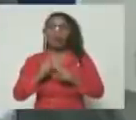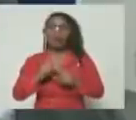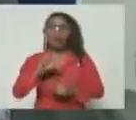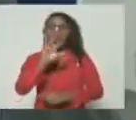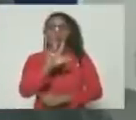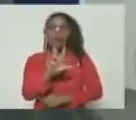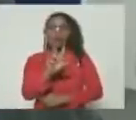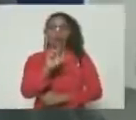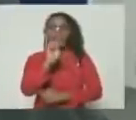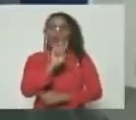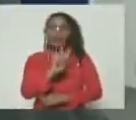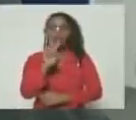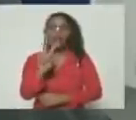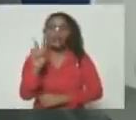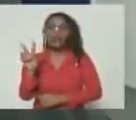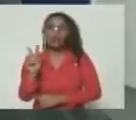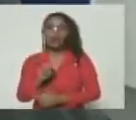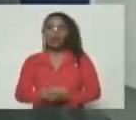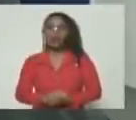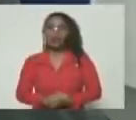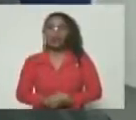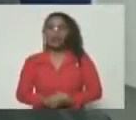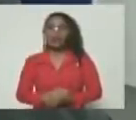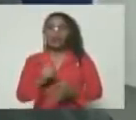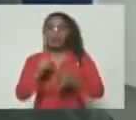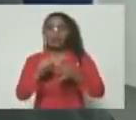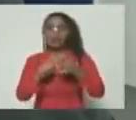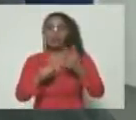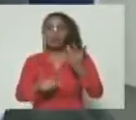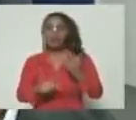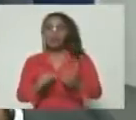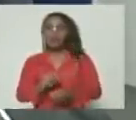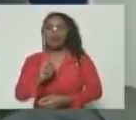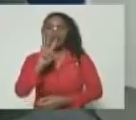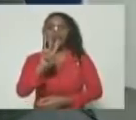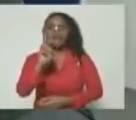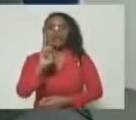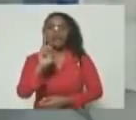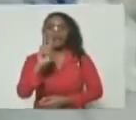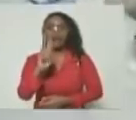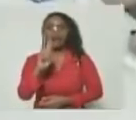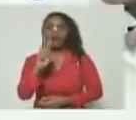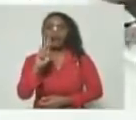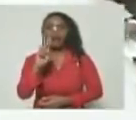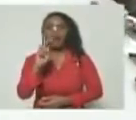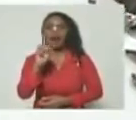Bernabé, Brito y Bertucci. Tiene la palabra el diputado Bernabé Gutiérrez.